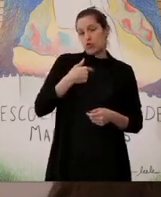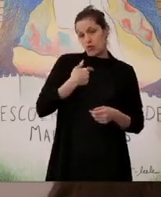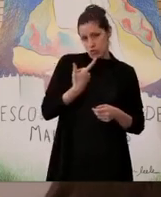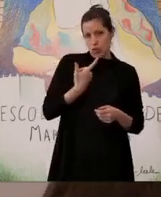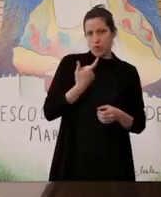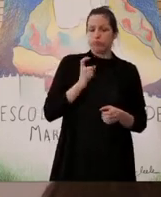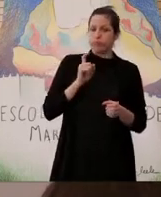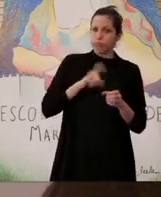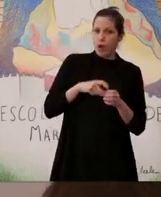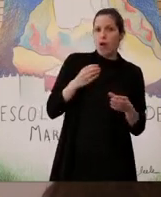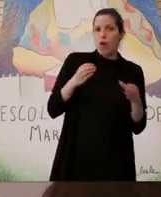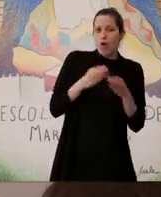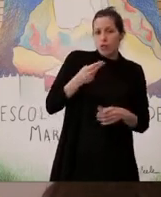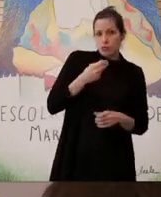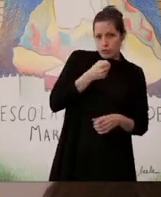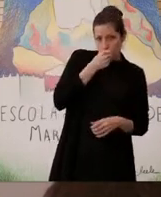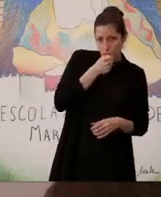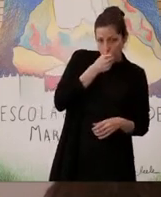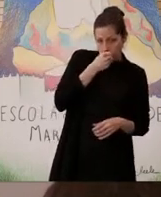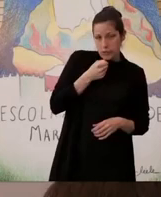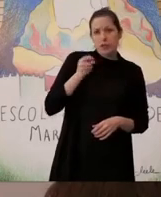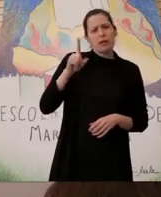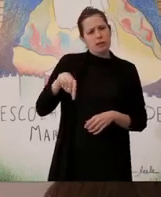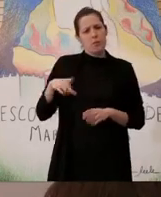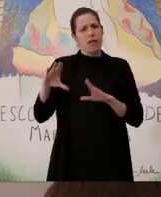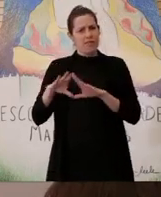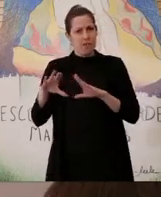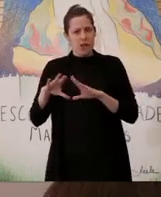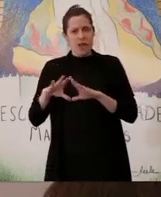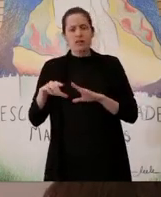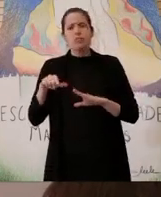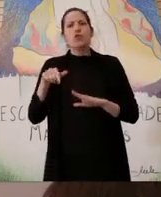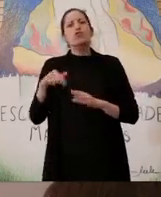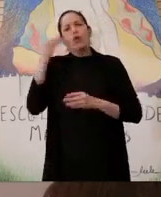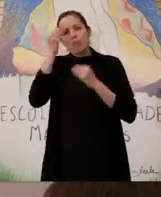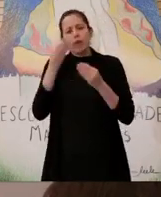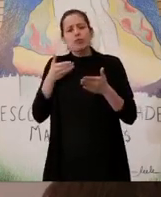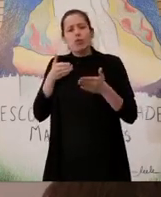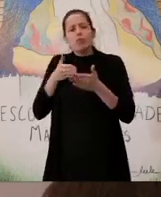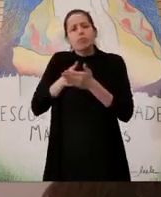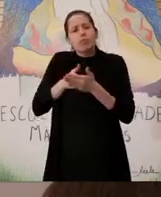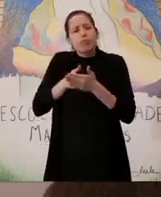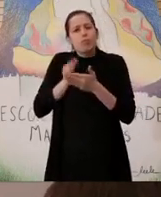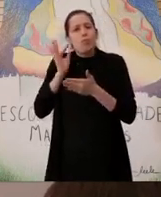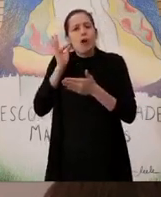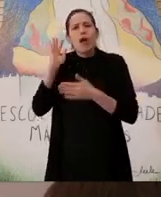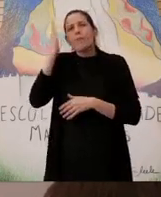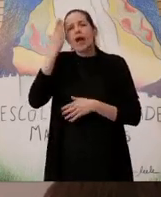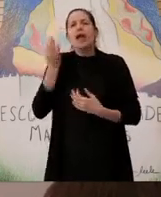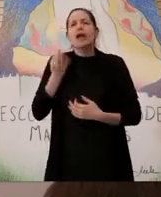me parece que en una traba muy grande que encontramos las mujeres Es la falta de autoestima